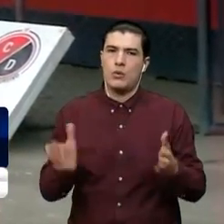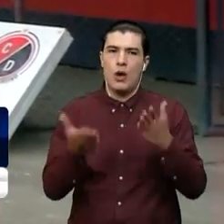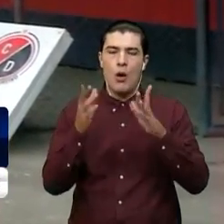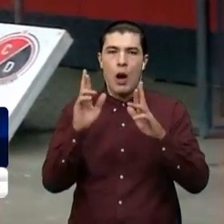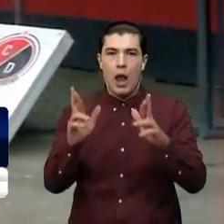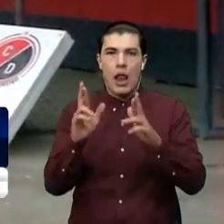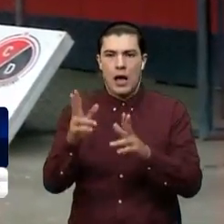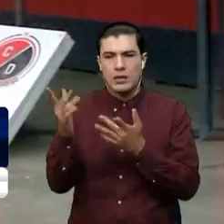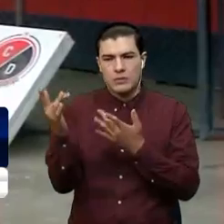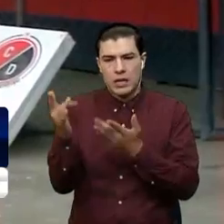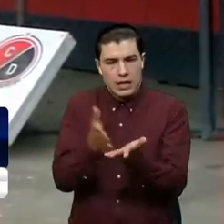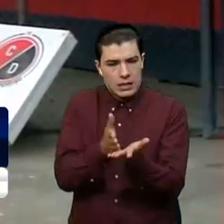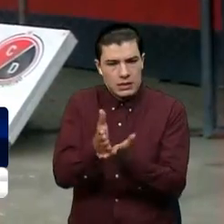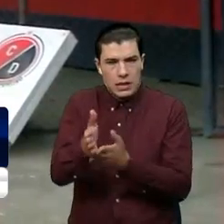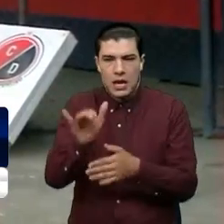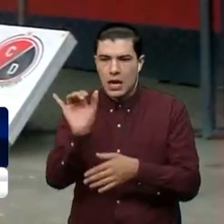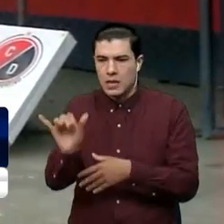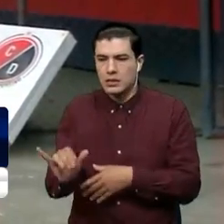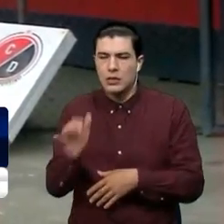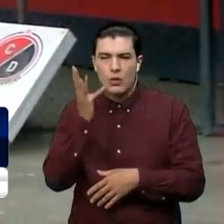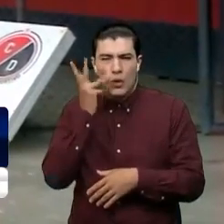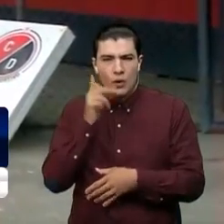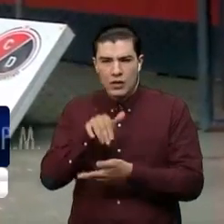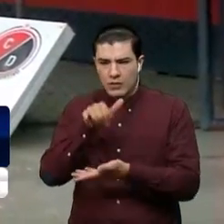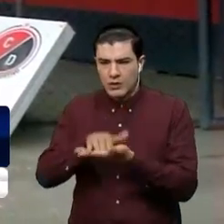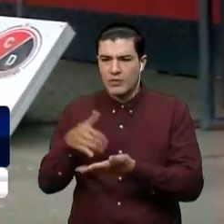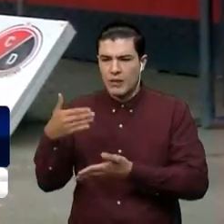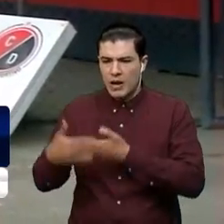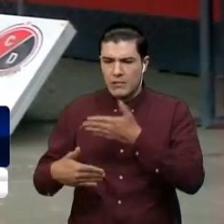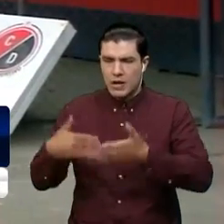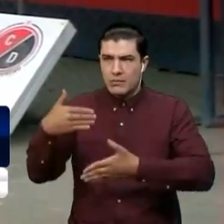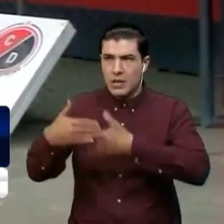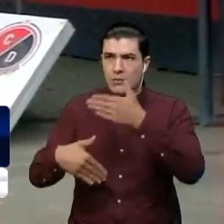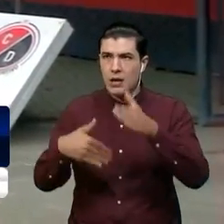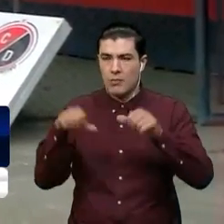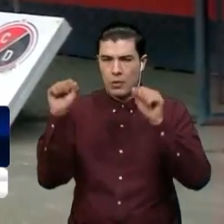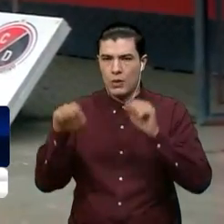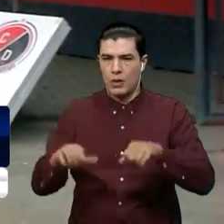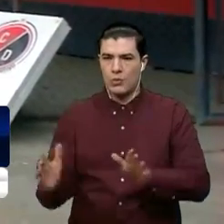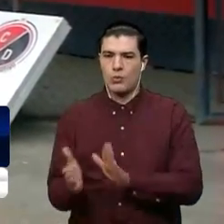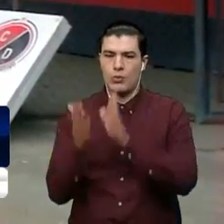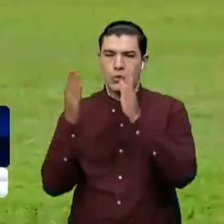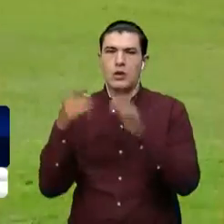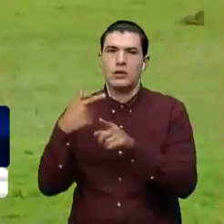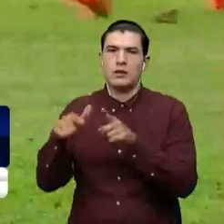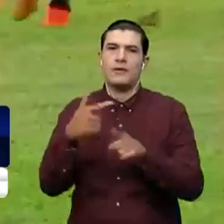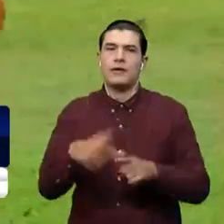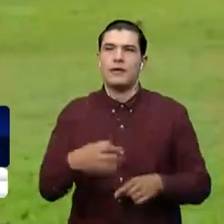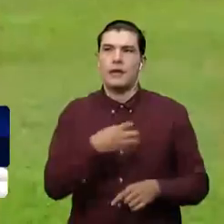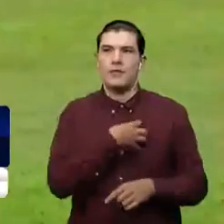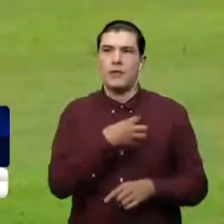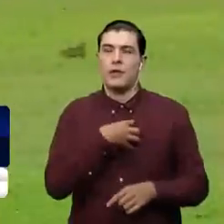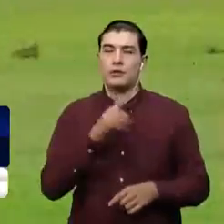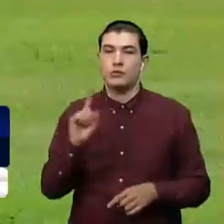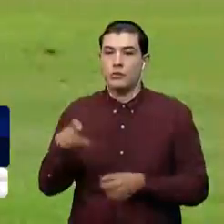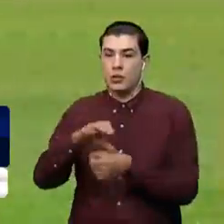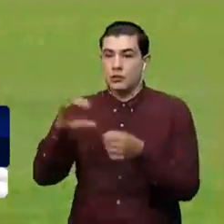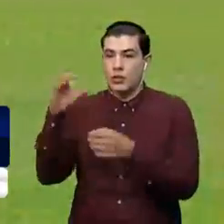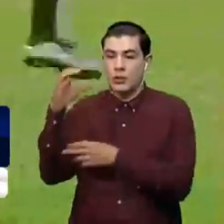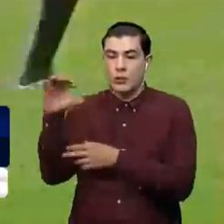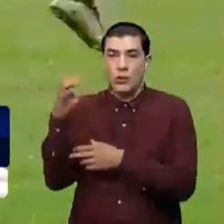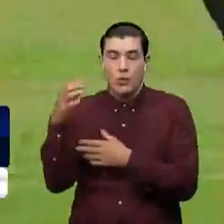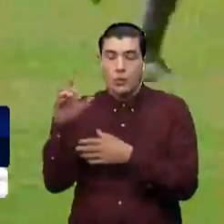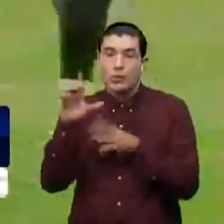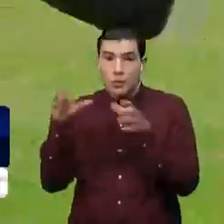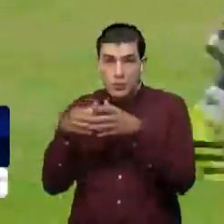seguir así cada día de la misma manera para afrontar ya retos del torneo cúcuta se mantiene como líder invicto